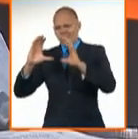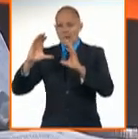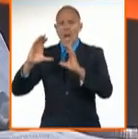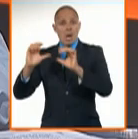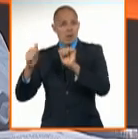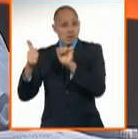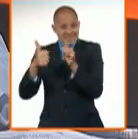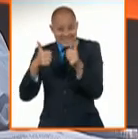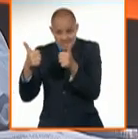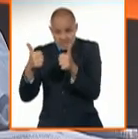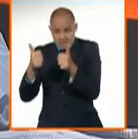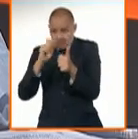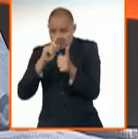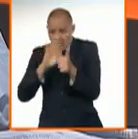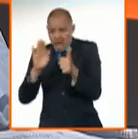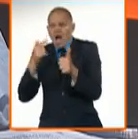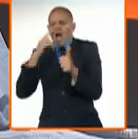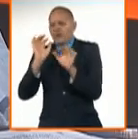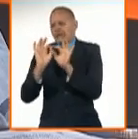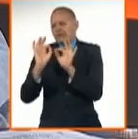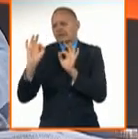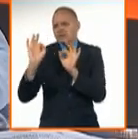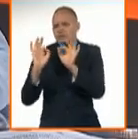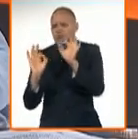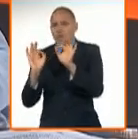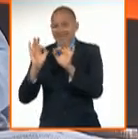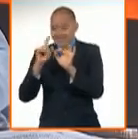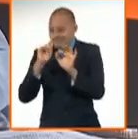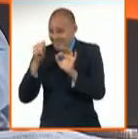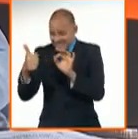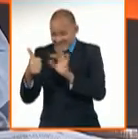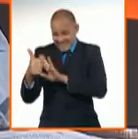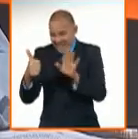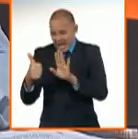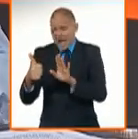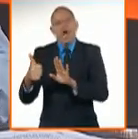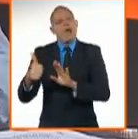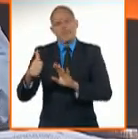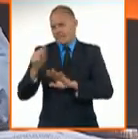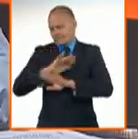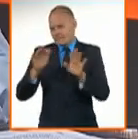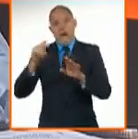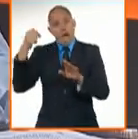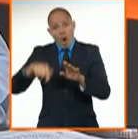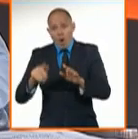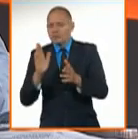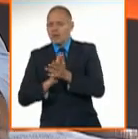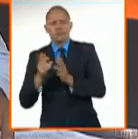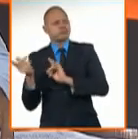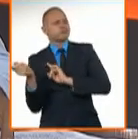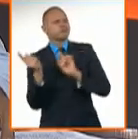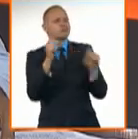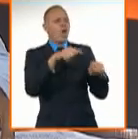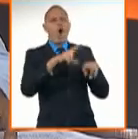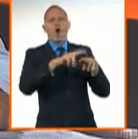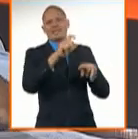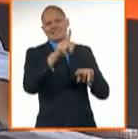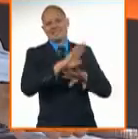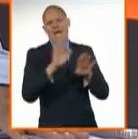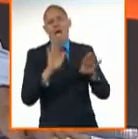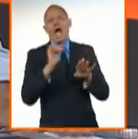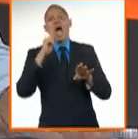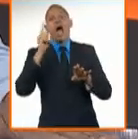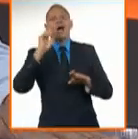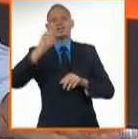y las mediciones que nos faltaba y ese rotor ya se logró enviar hacia afecto en un transporte especializado